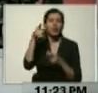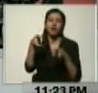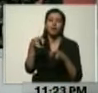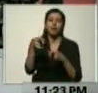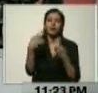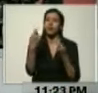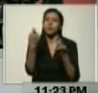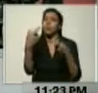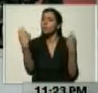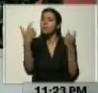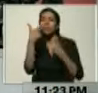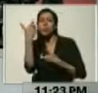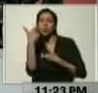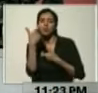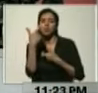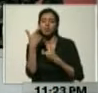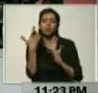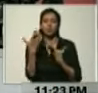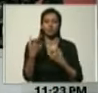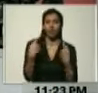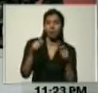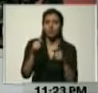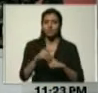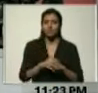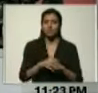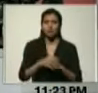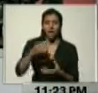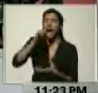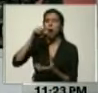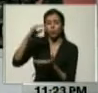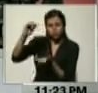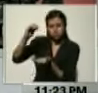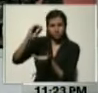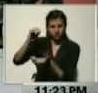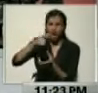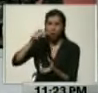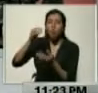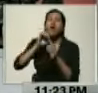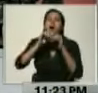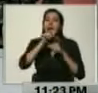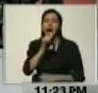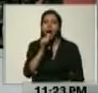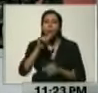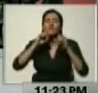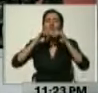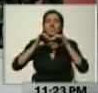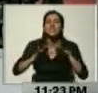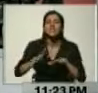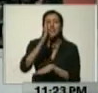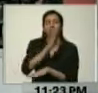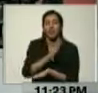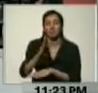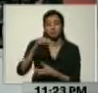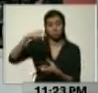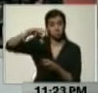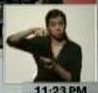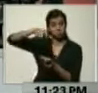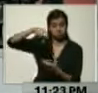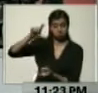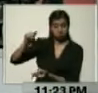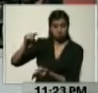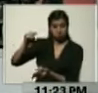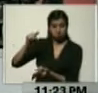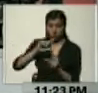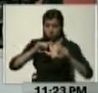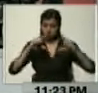de envasar agua bendita. Está bien, pues. Mañana, en